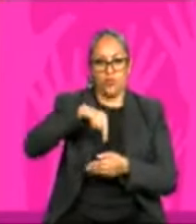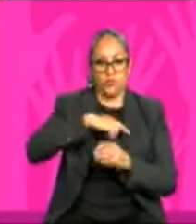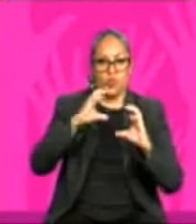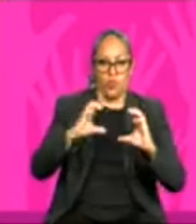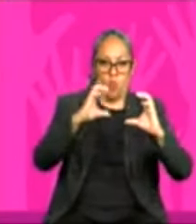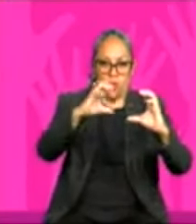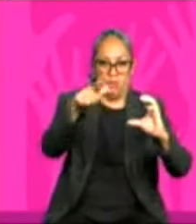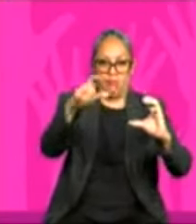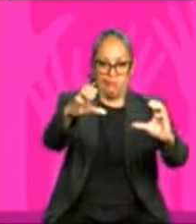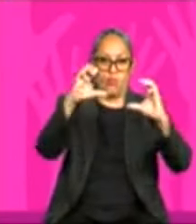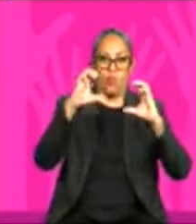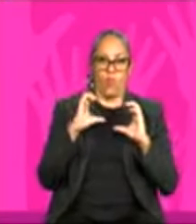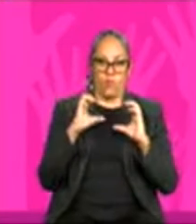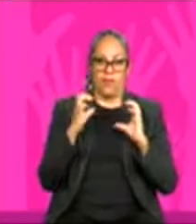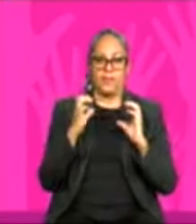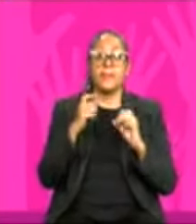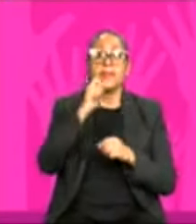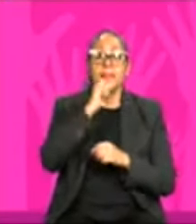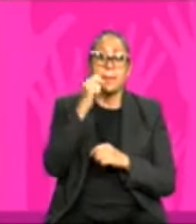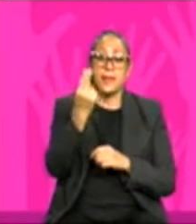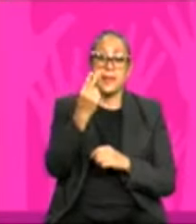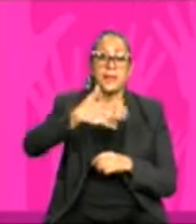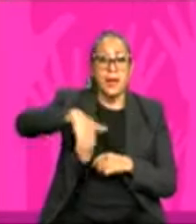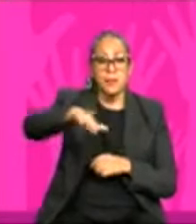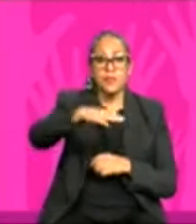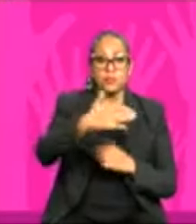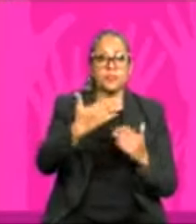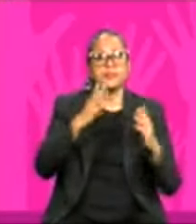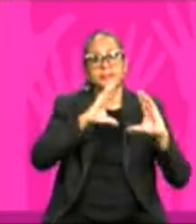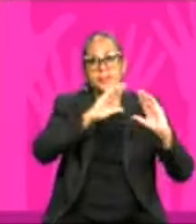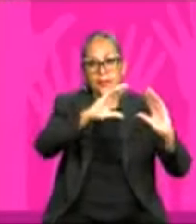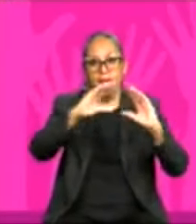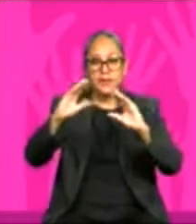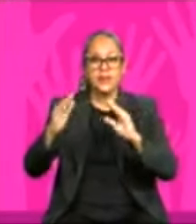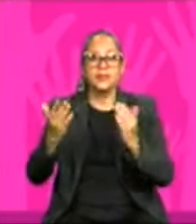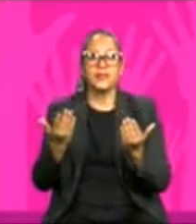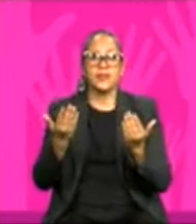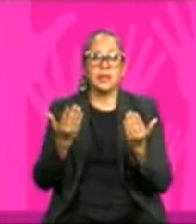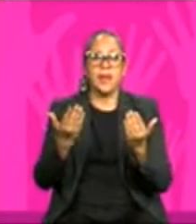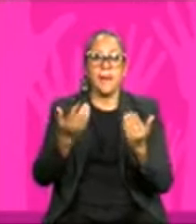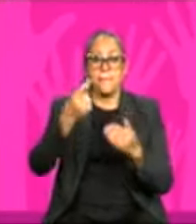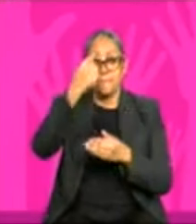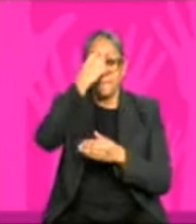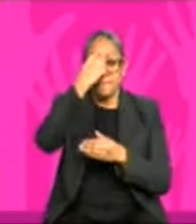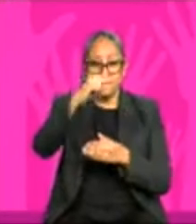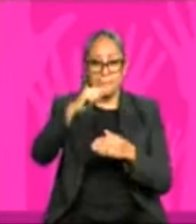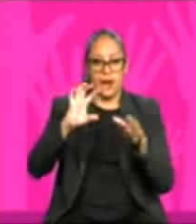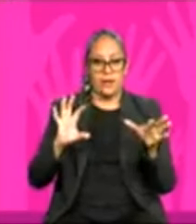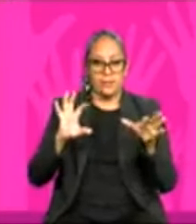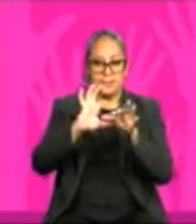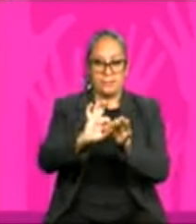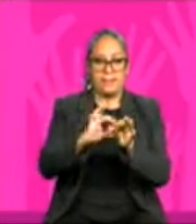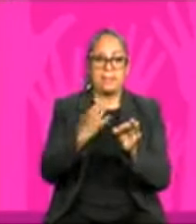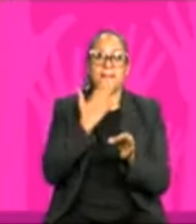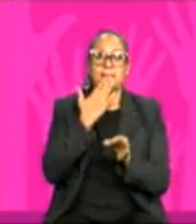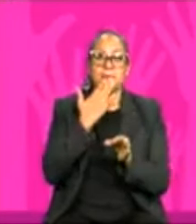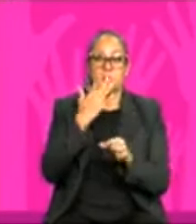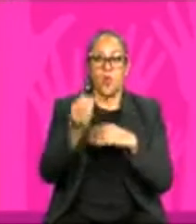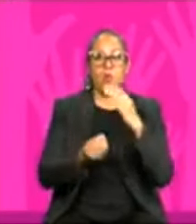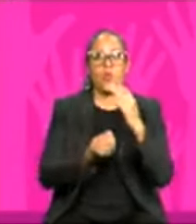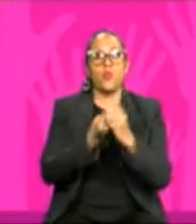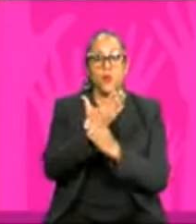También buscaremos fortalecer la capacitación de manera profesional y coordinada con el nuevo